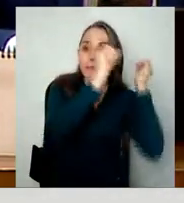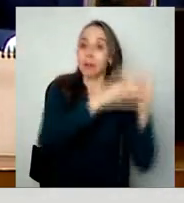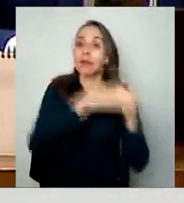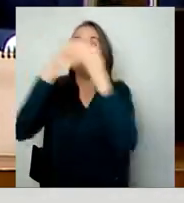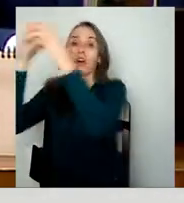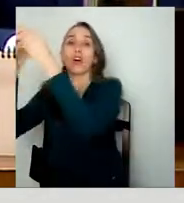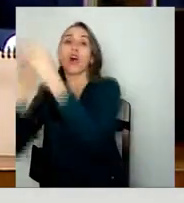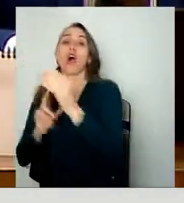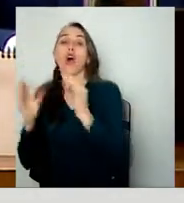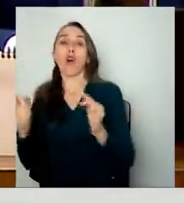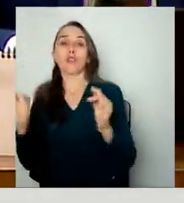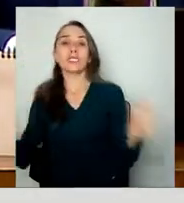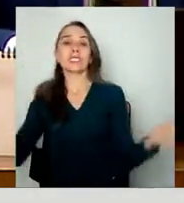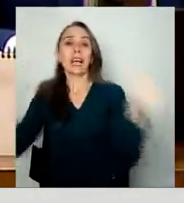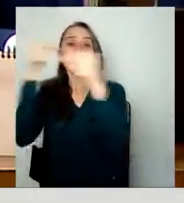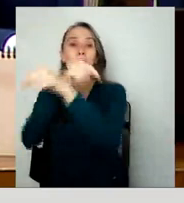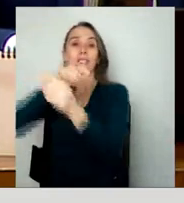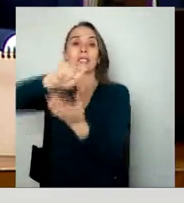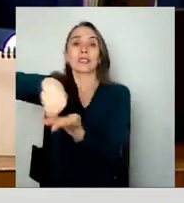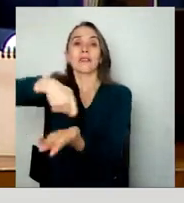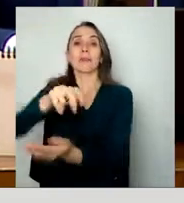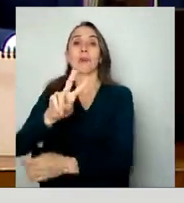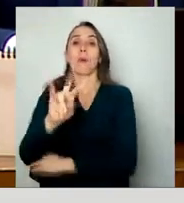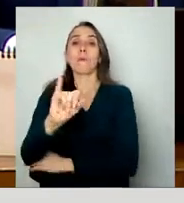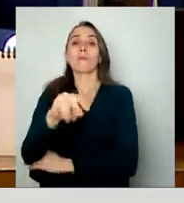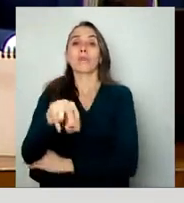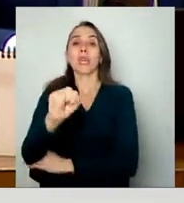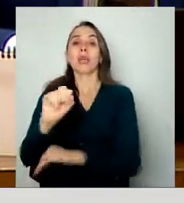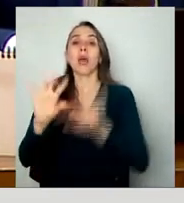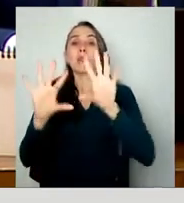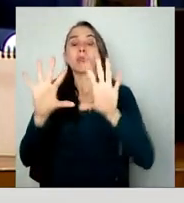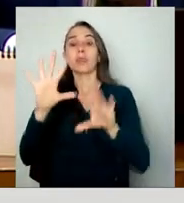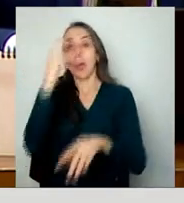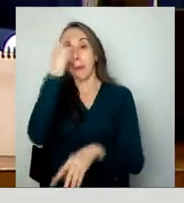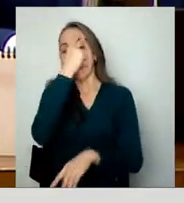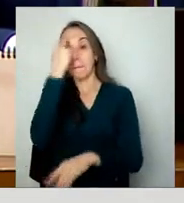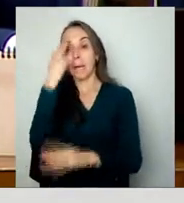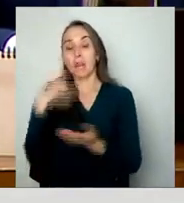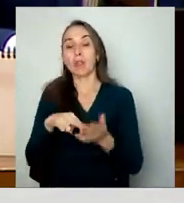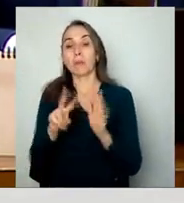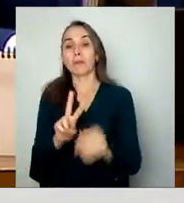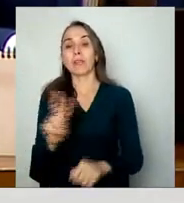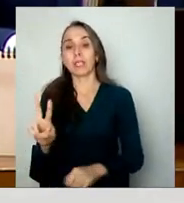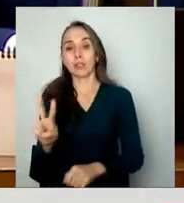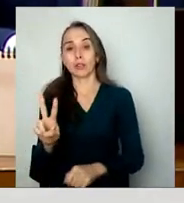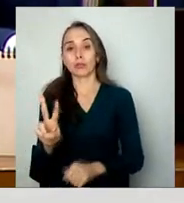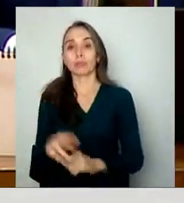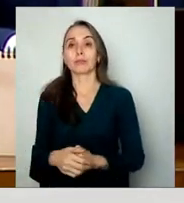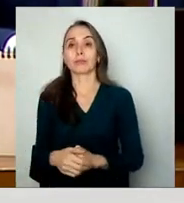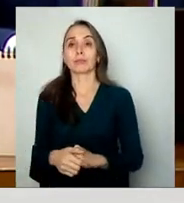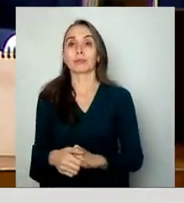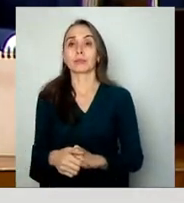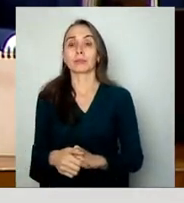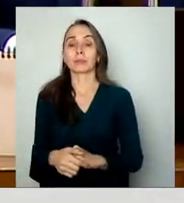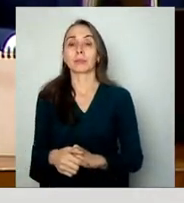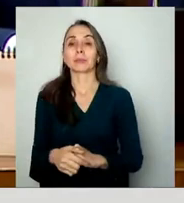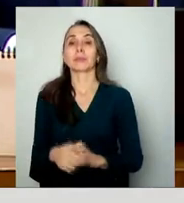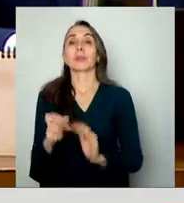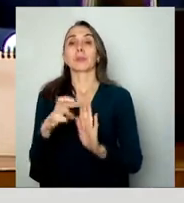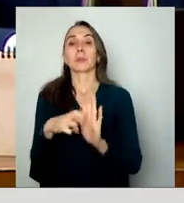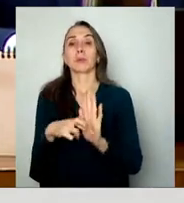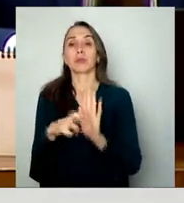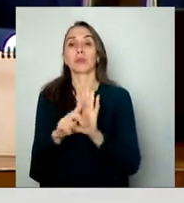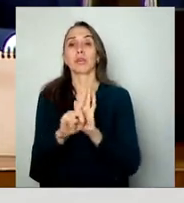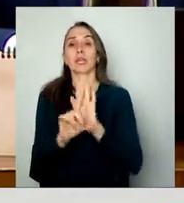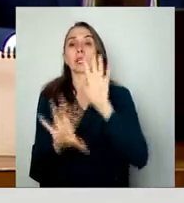suscrita en Viena el 10 de marzo del 2022 correspondiente al boletín número